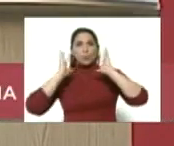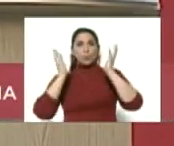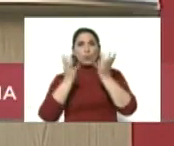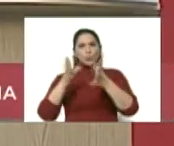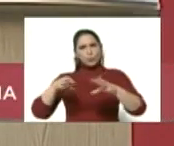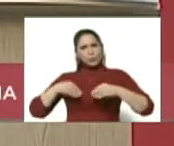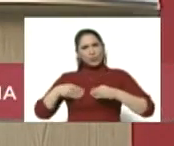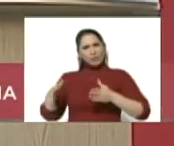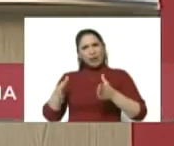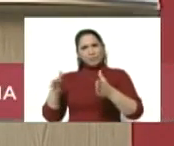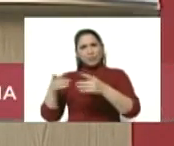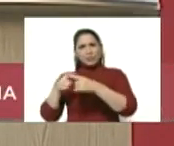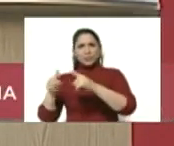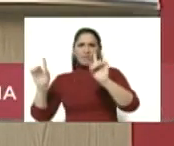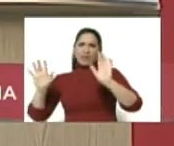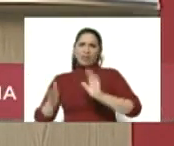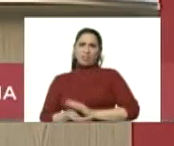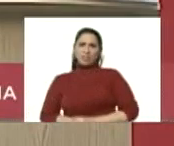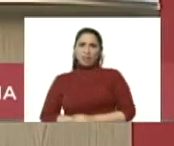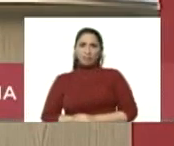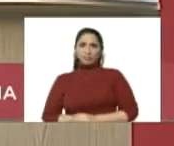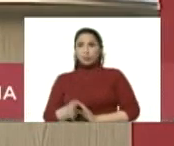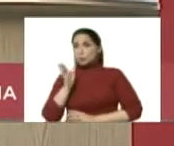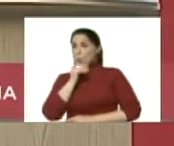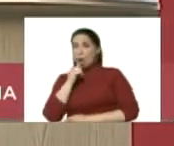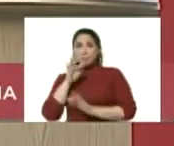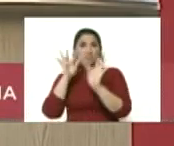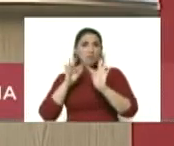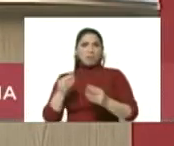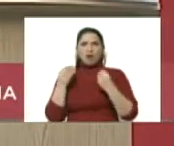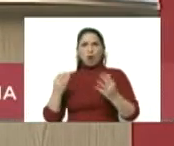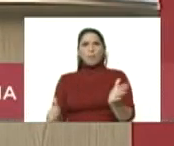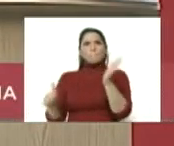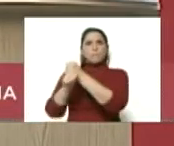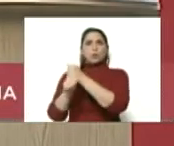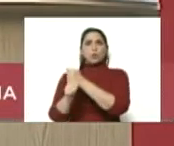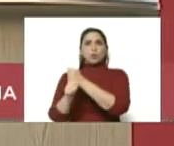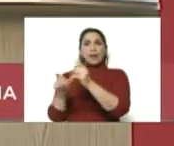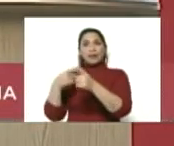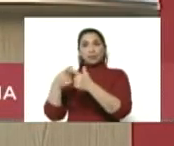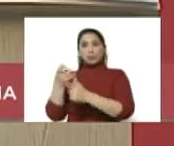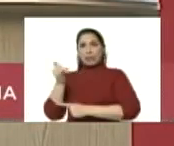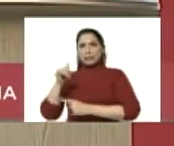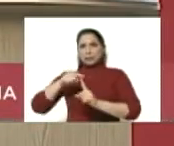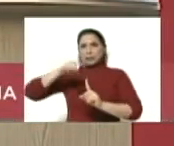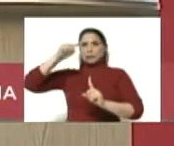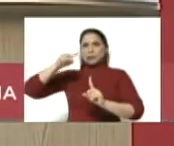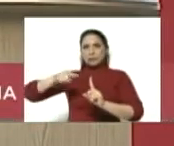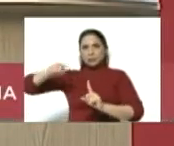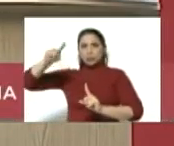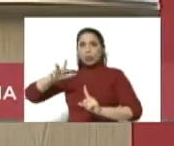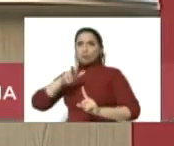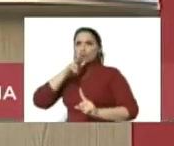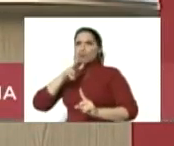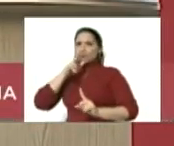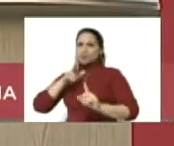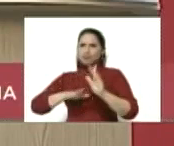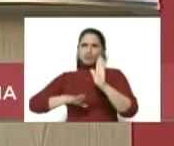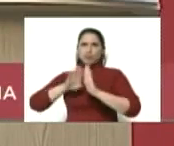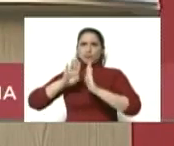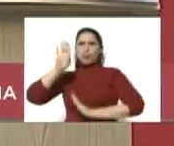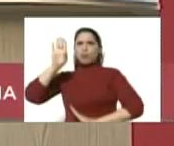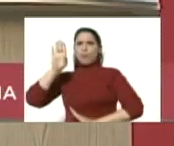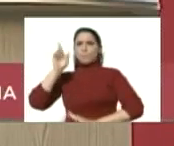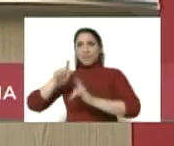tomado un camino distinto y que al no tener mecanismos de detección presentan curvas exponenciales de crecimiento de